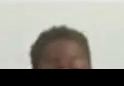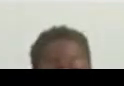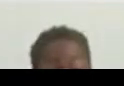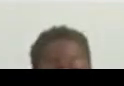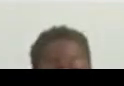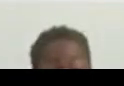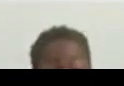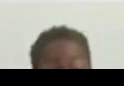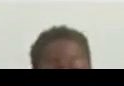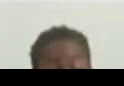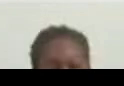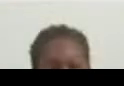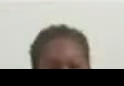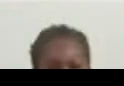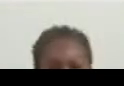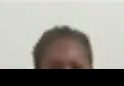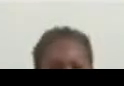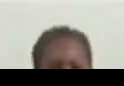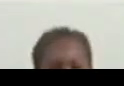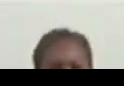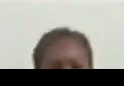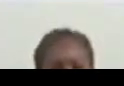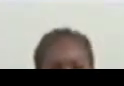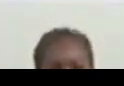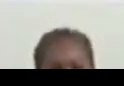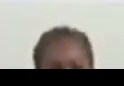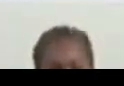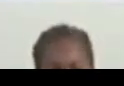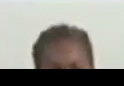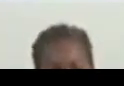tenemos que tenemos que decirnos